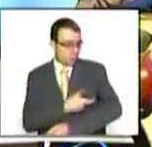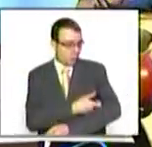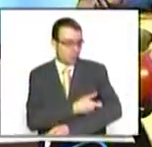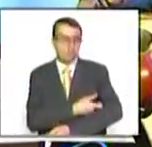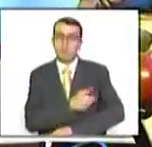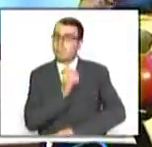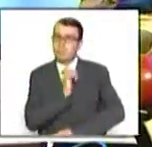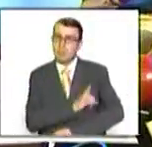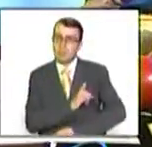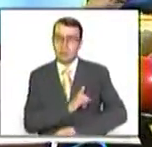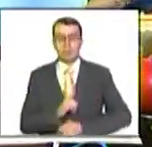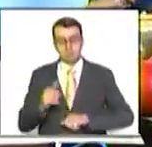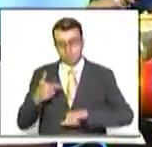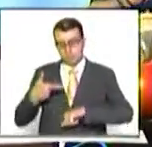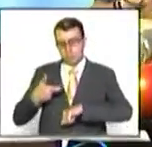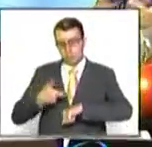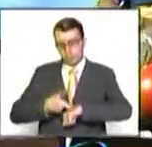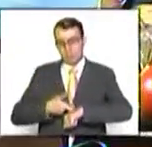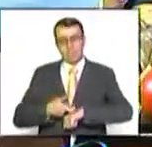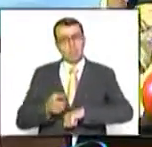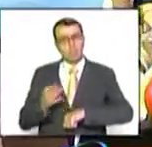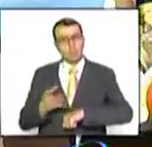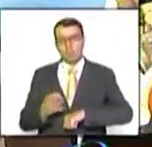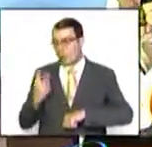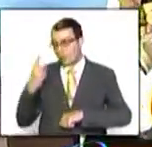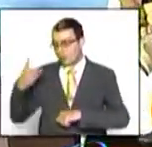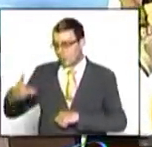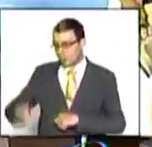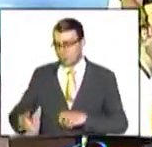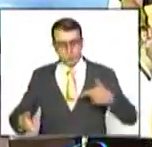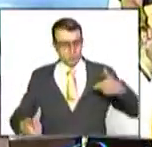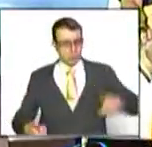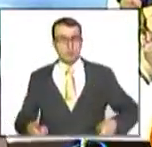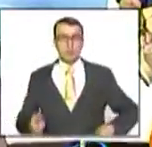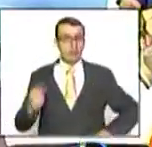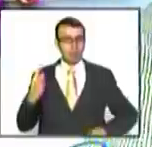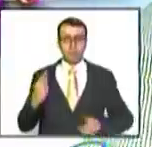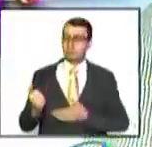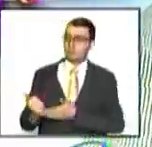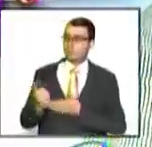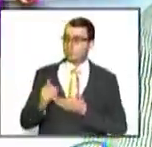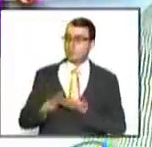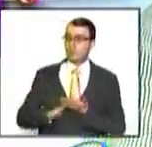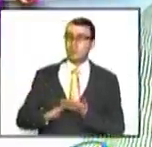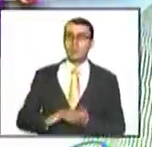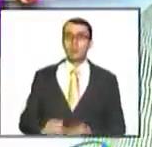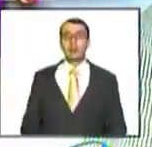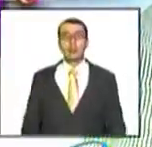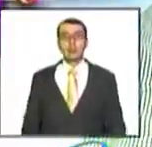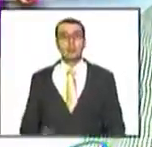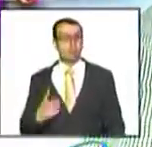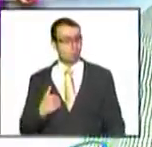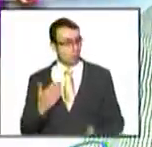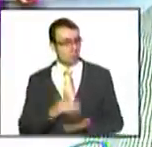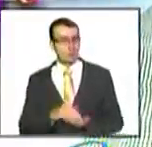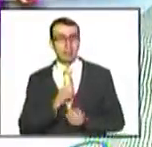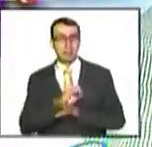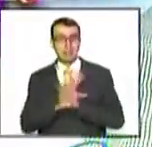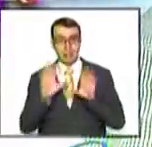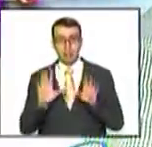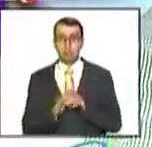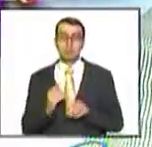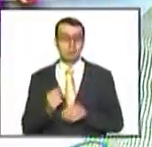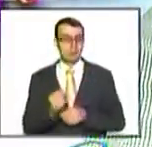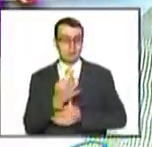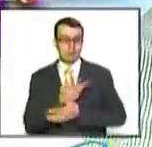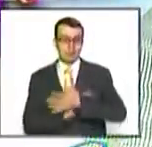propio componente, con su propio medicamento. Bueno, vuelvo a ser claro, la sangre tiene que ser